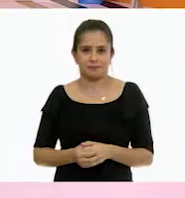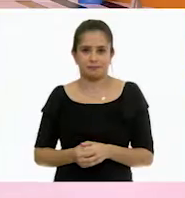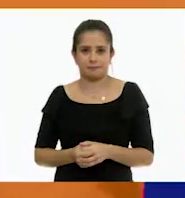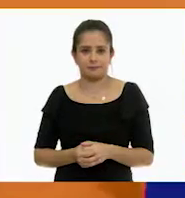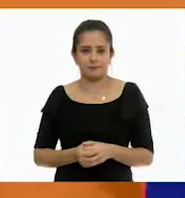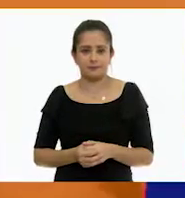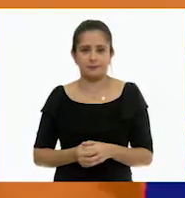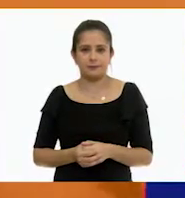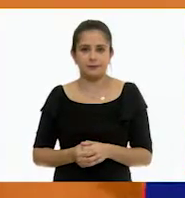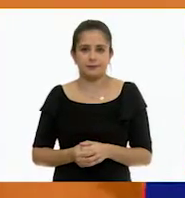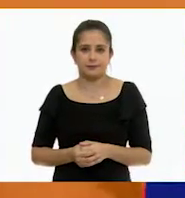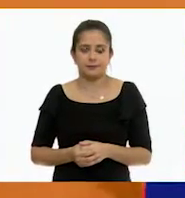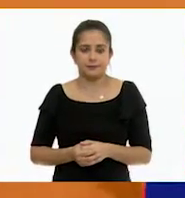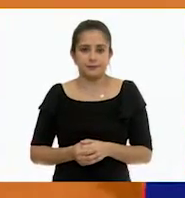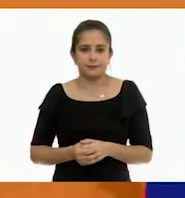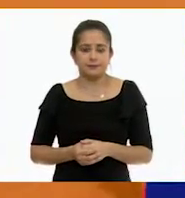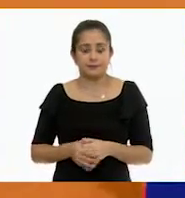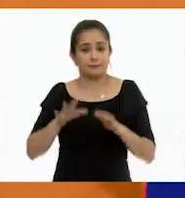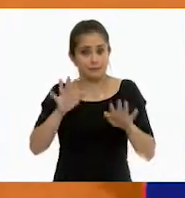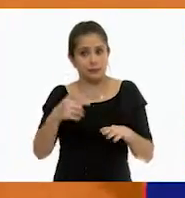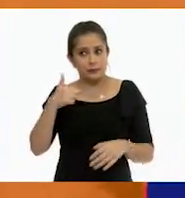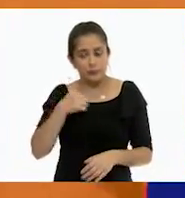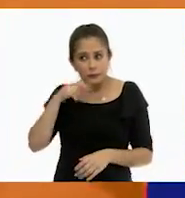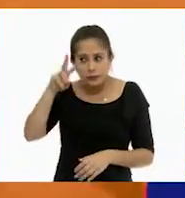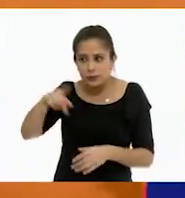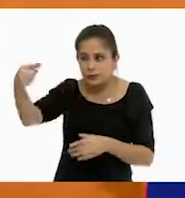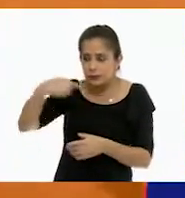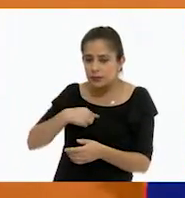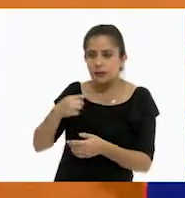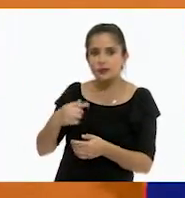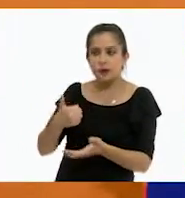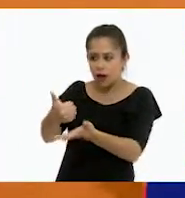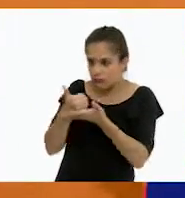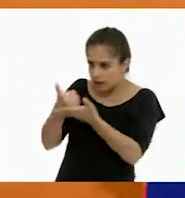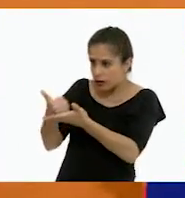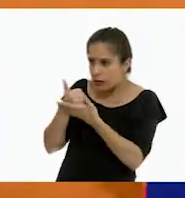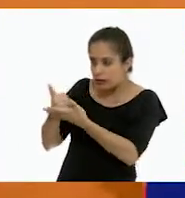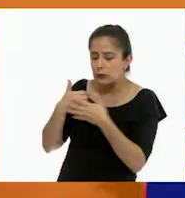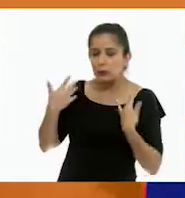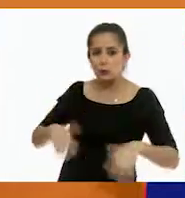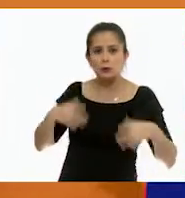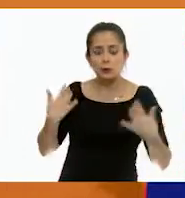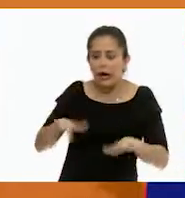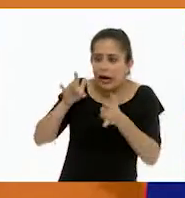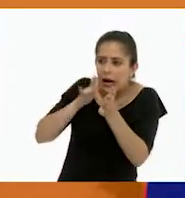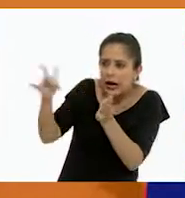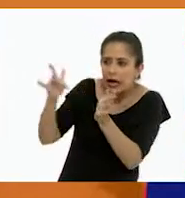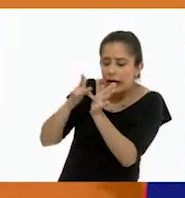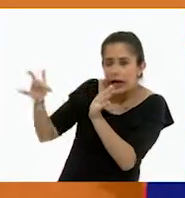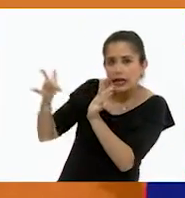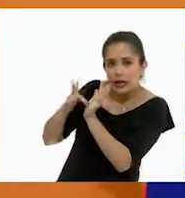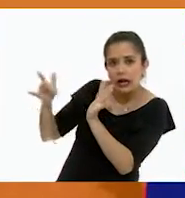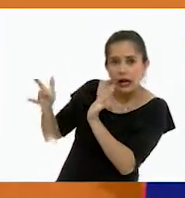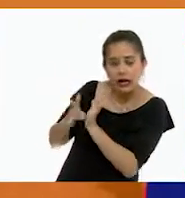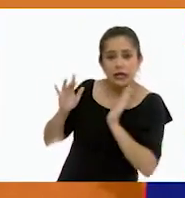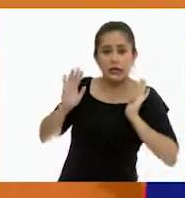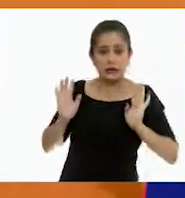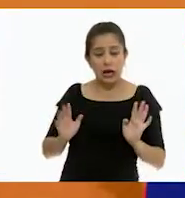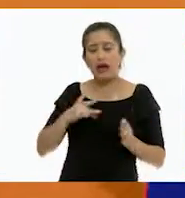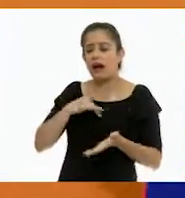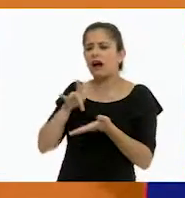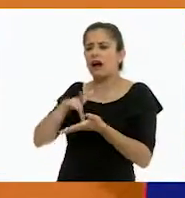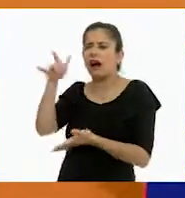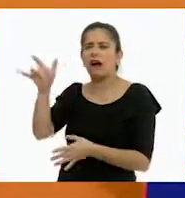claro que el que nosotros reconozcamos a la gente no es nada más... así de, ay, lo digo en un programa y